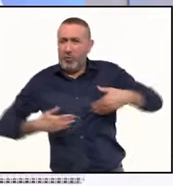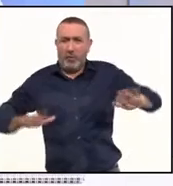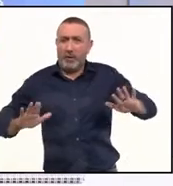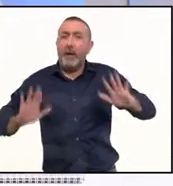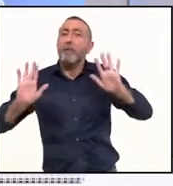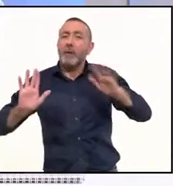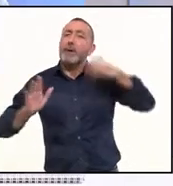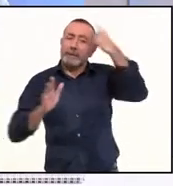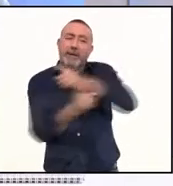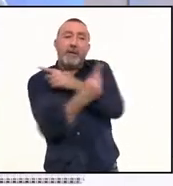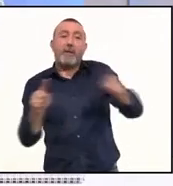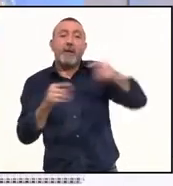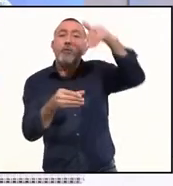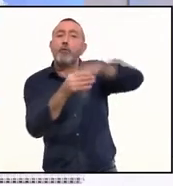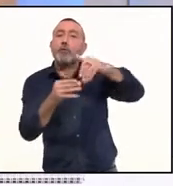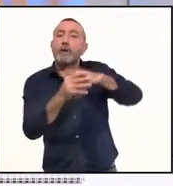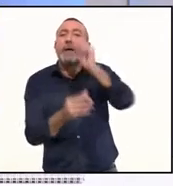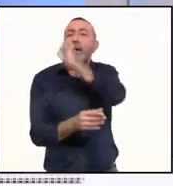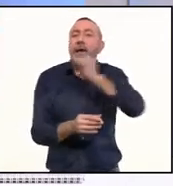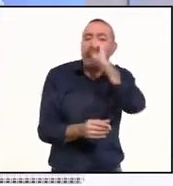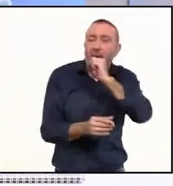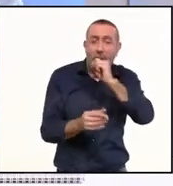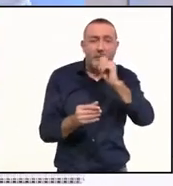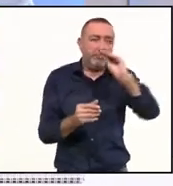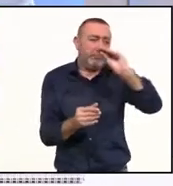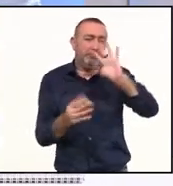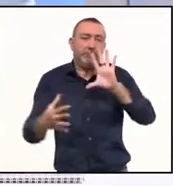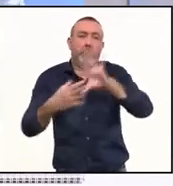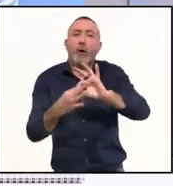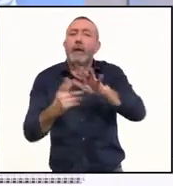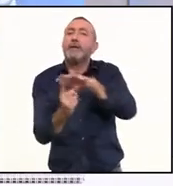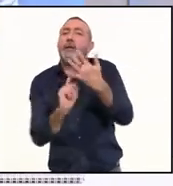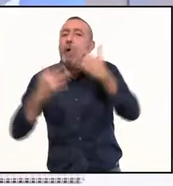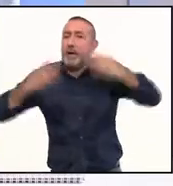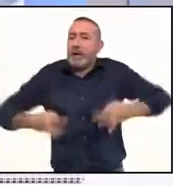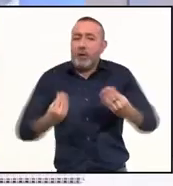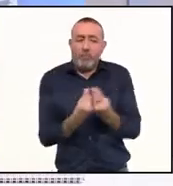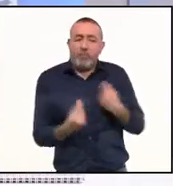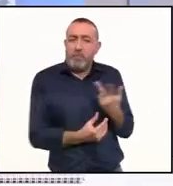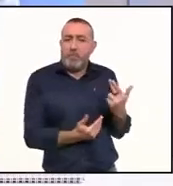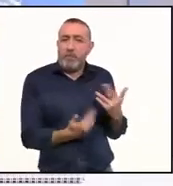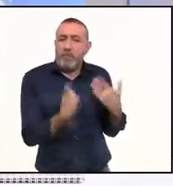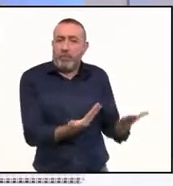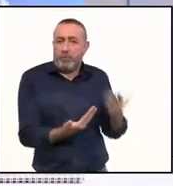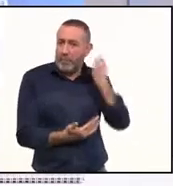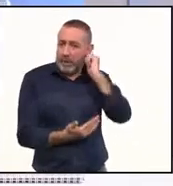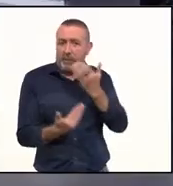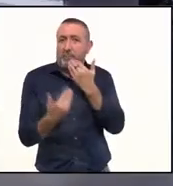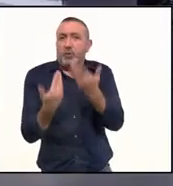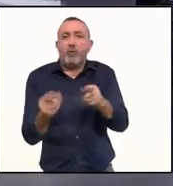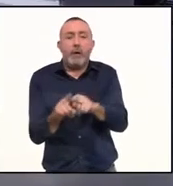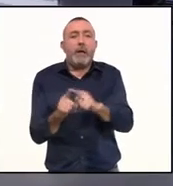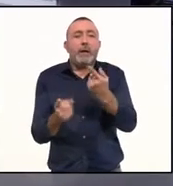sé diferenciar entre lo que es una canción una película a la vida real es la vida con mi pareja pasa igual cuando hablamos de